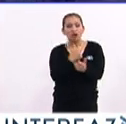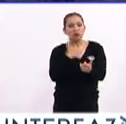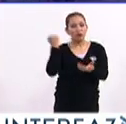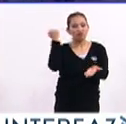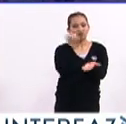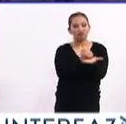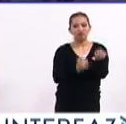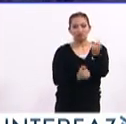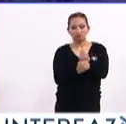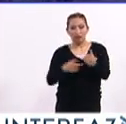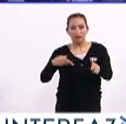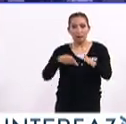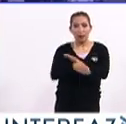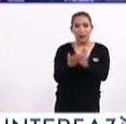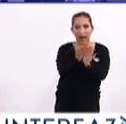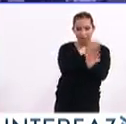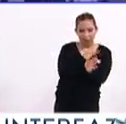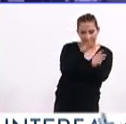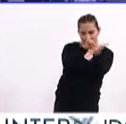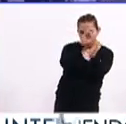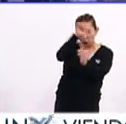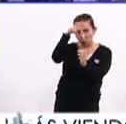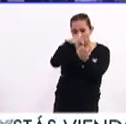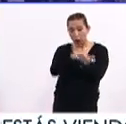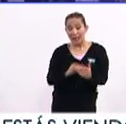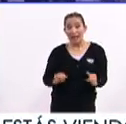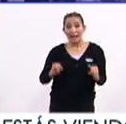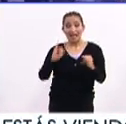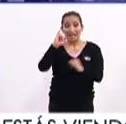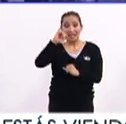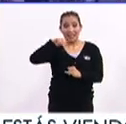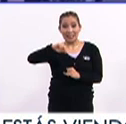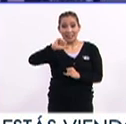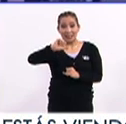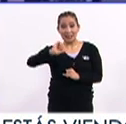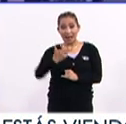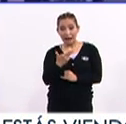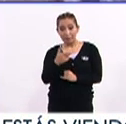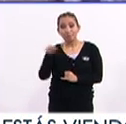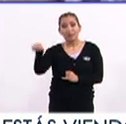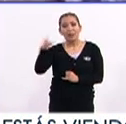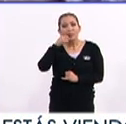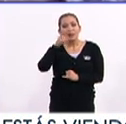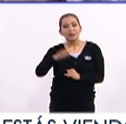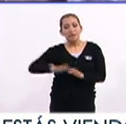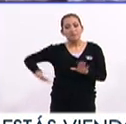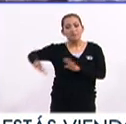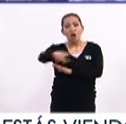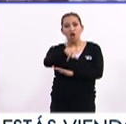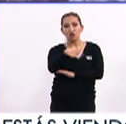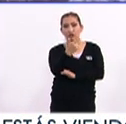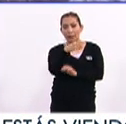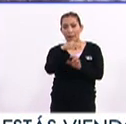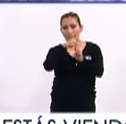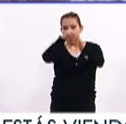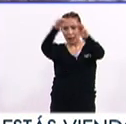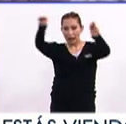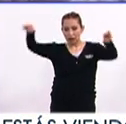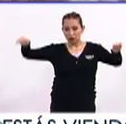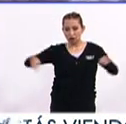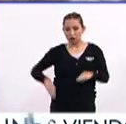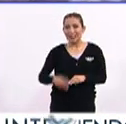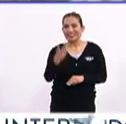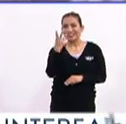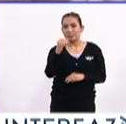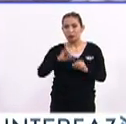sacrificiales previamente documentados. De acuerdo con el Instituto Nacional de Antropología e Historia, la plataforma tiene 12 metros de largo por